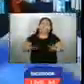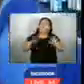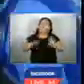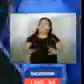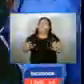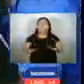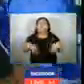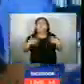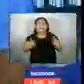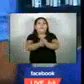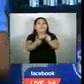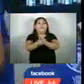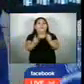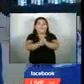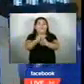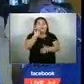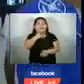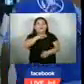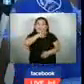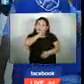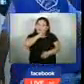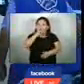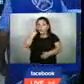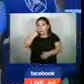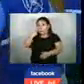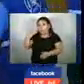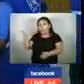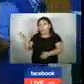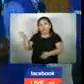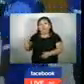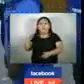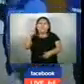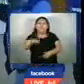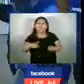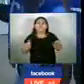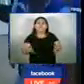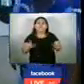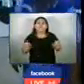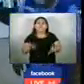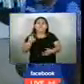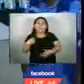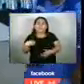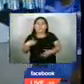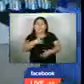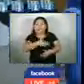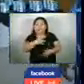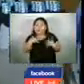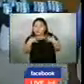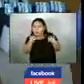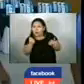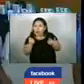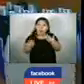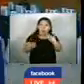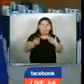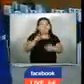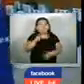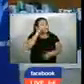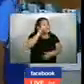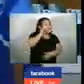del COVID-19. Como podemos observar en estos momentos, el ministro de Salud está haciendo un recorrido